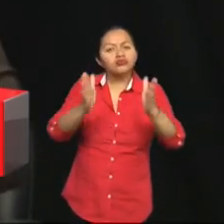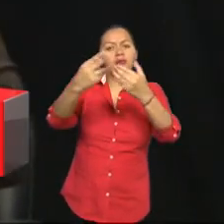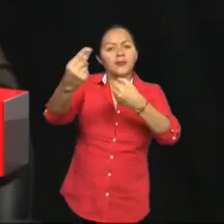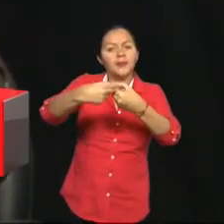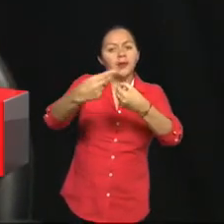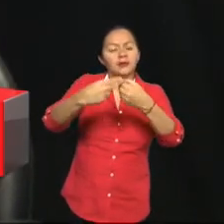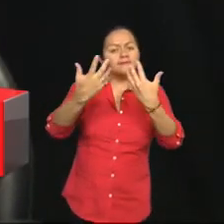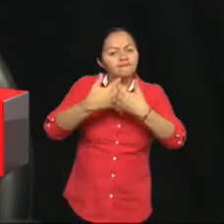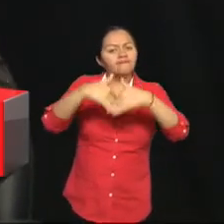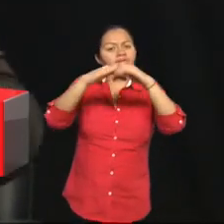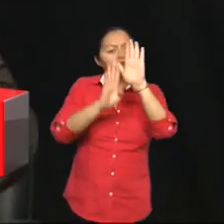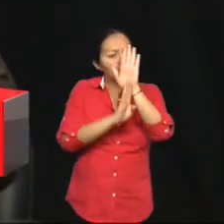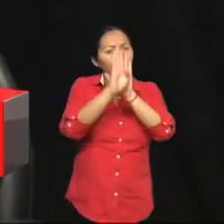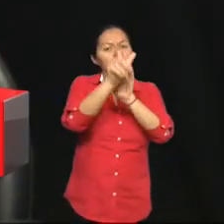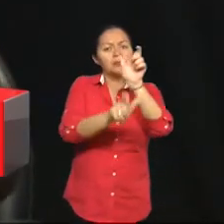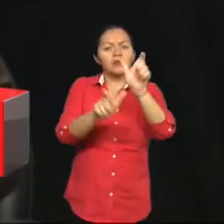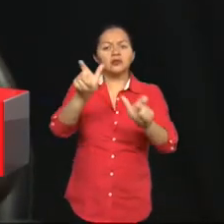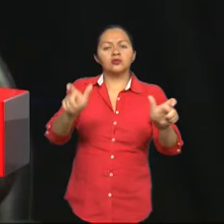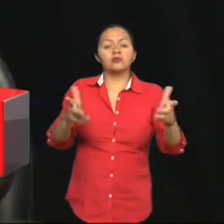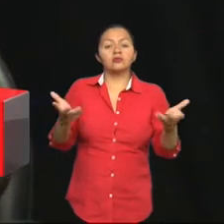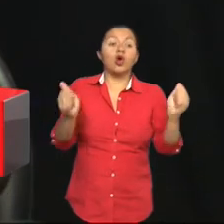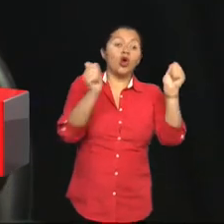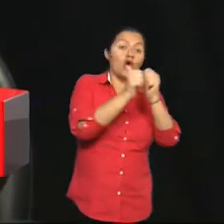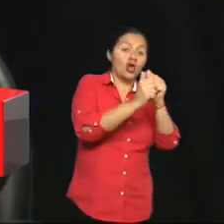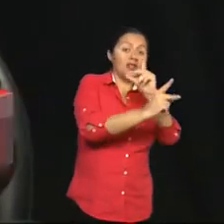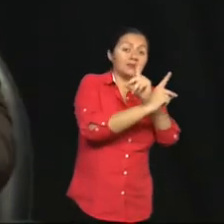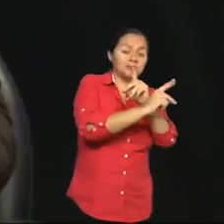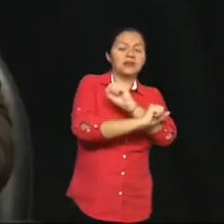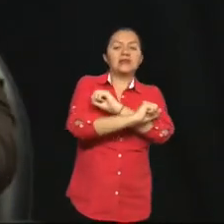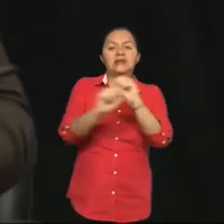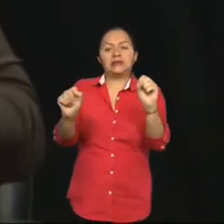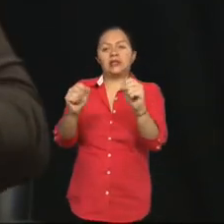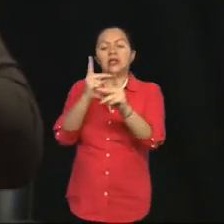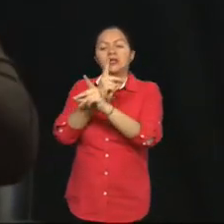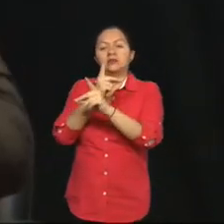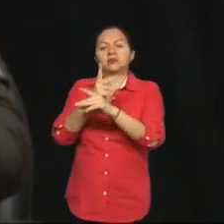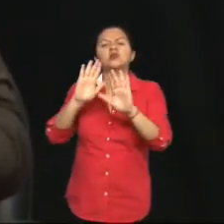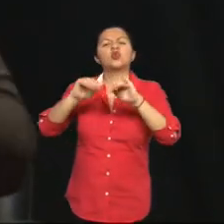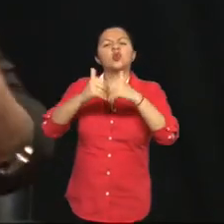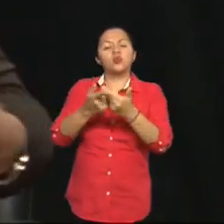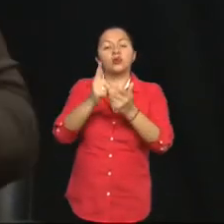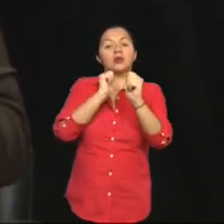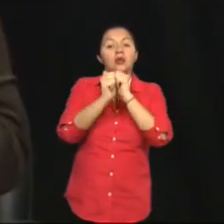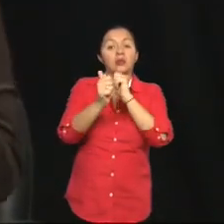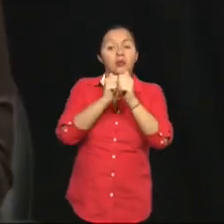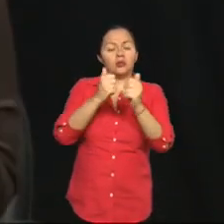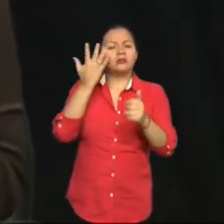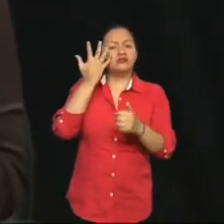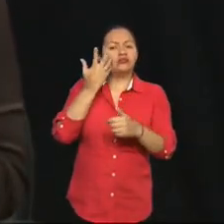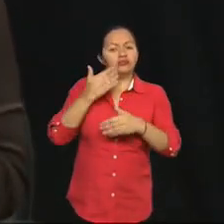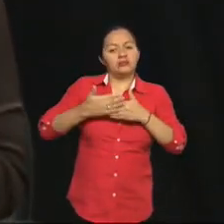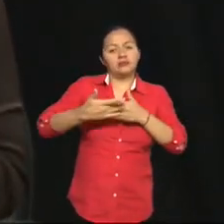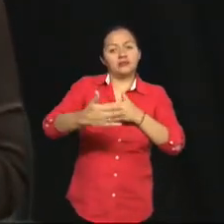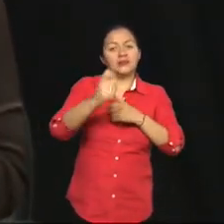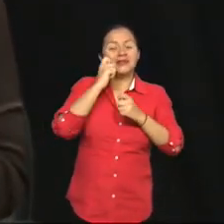participación, potencialidades de las personas con o sin discapacidad? Precisamente quiero analizar ya el papel del deporte en la vida cotidiana de los seres